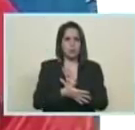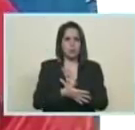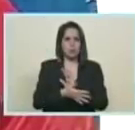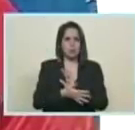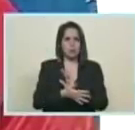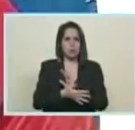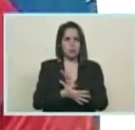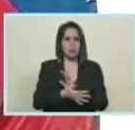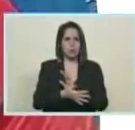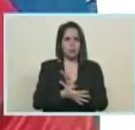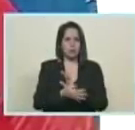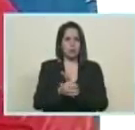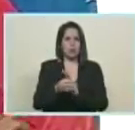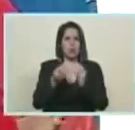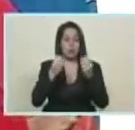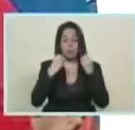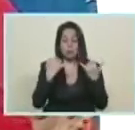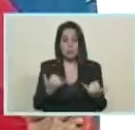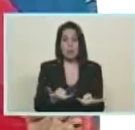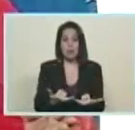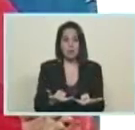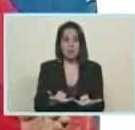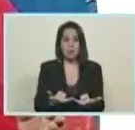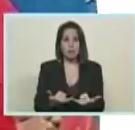hoy. Y eso es ya.